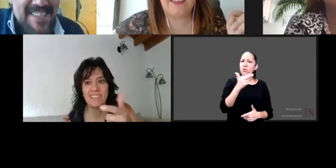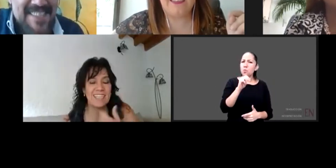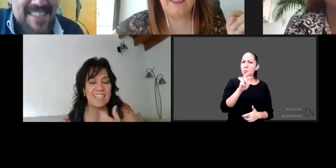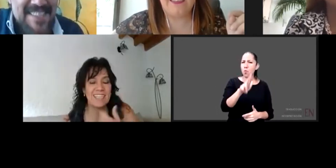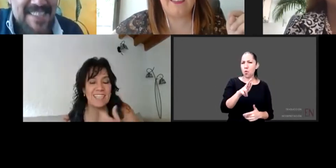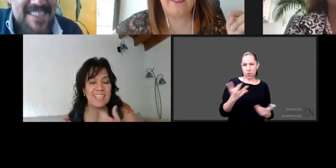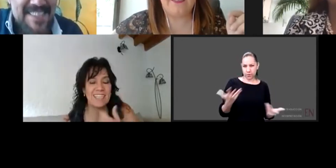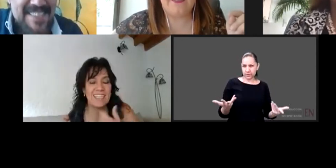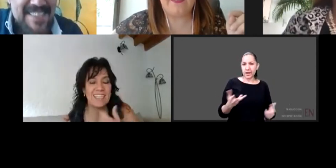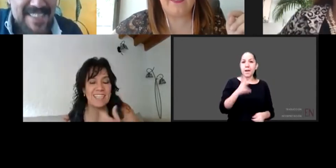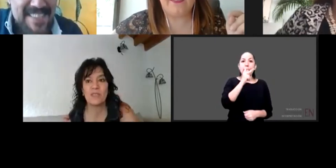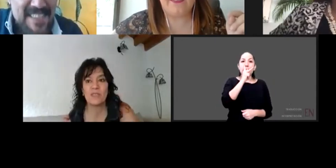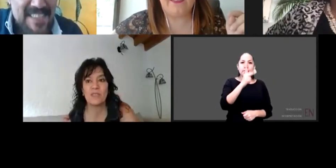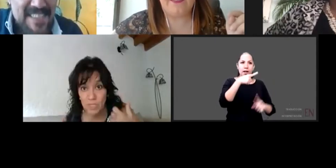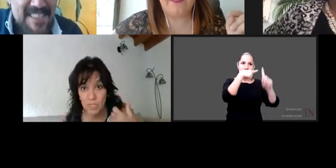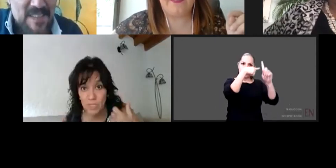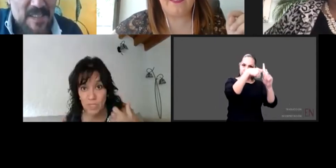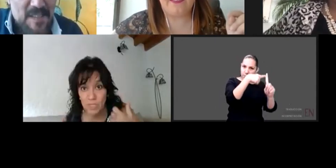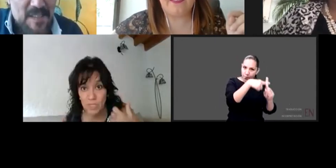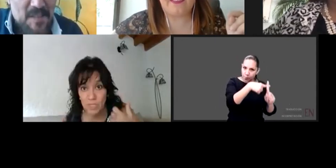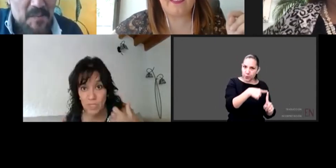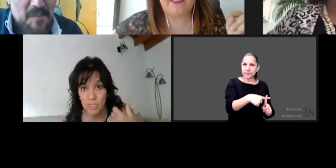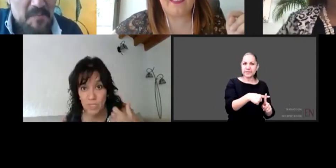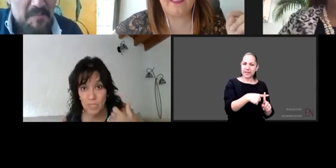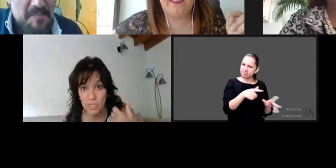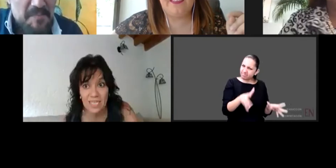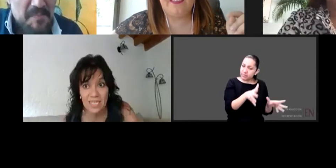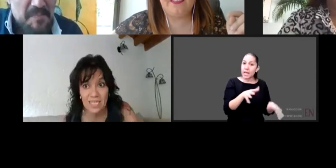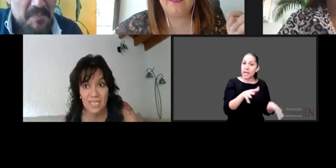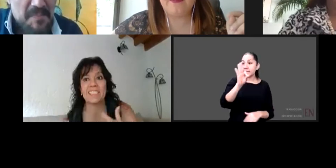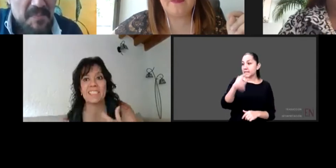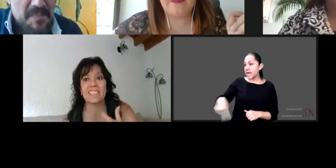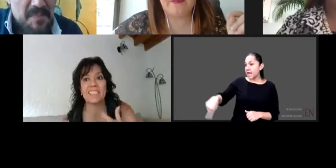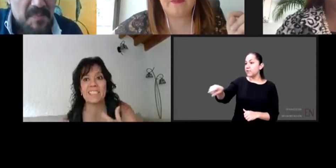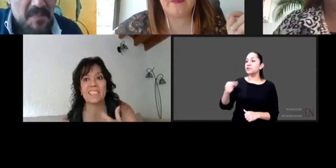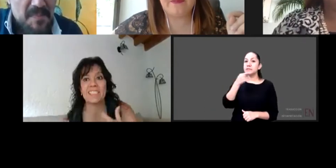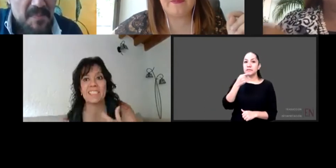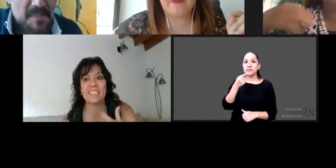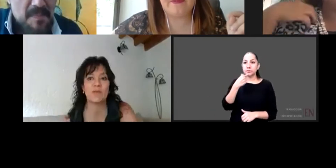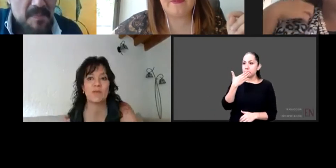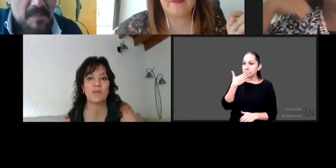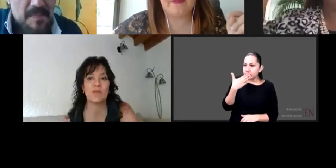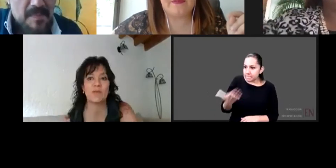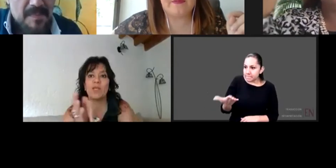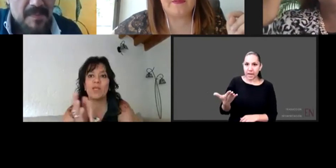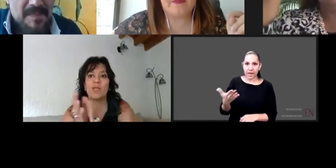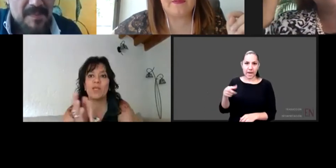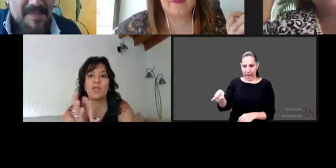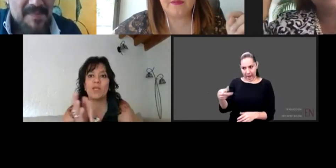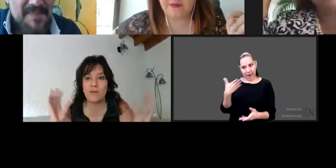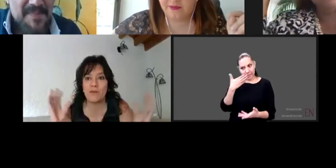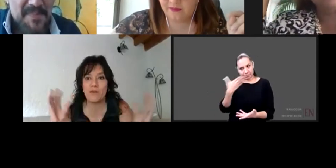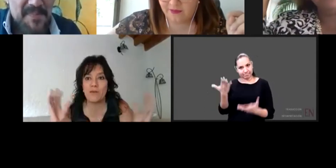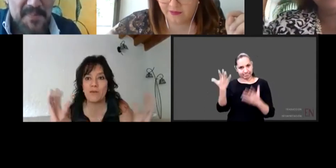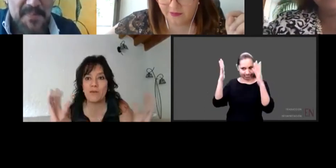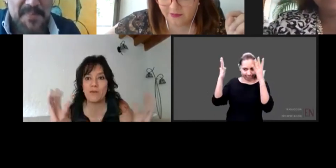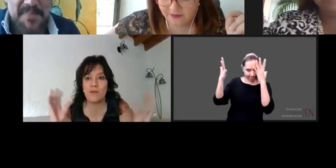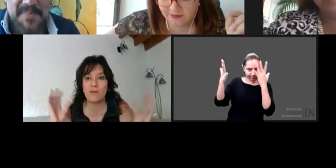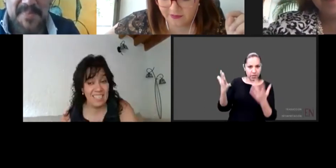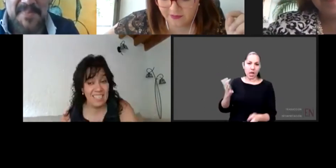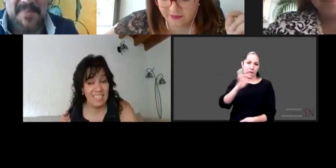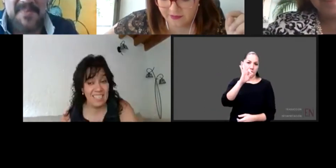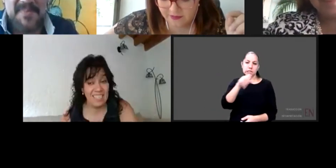reafirmar todas aquellas situaciones que los niños hacen y que las hacen bien. Digo, tampoco aplaudir porque el niño se levantó, pero